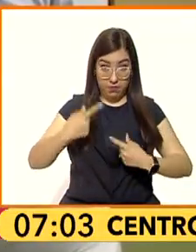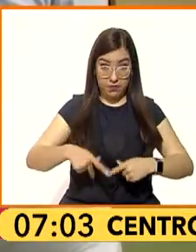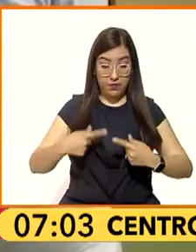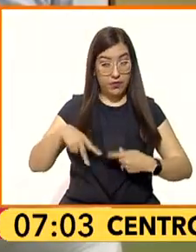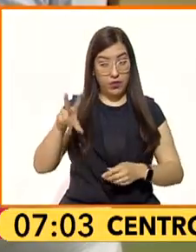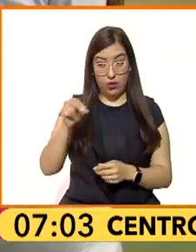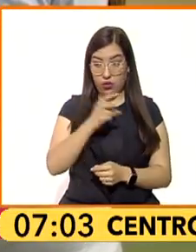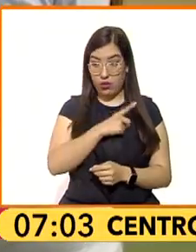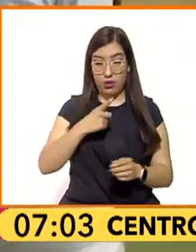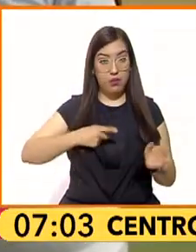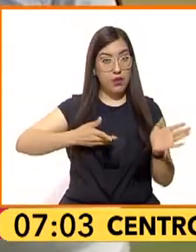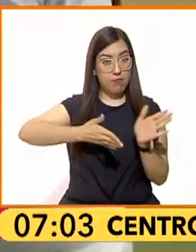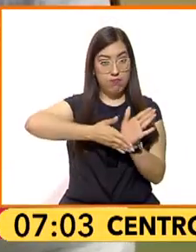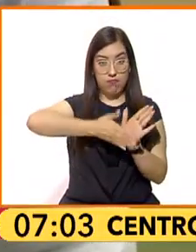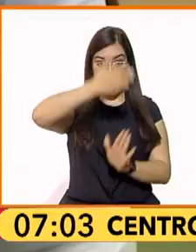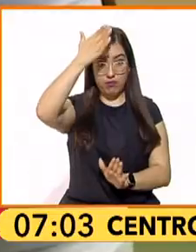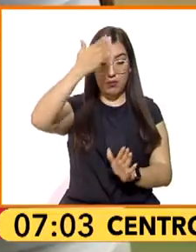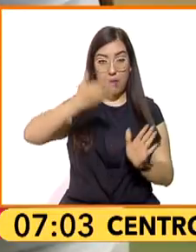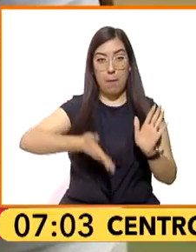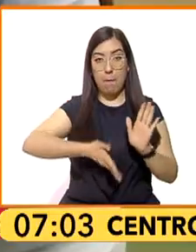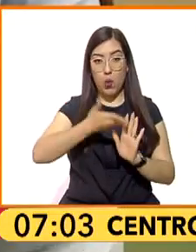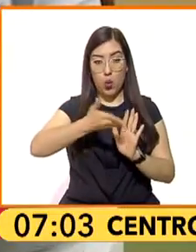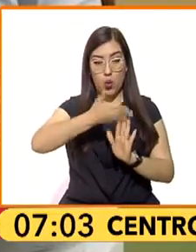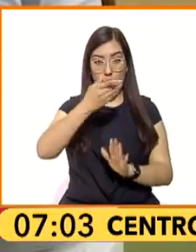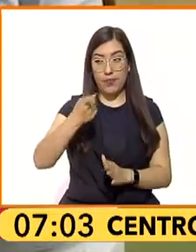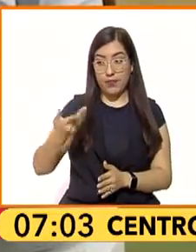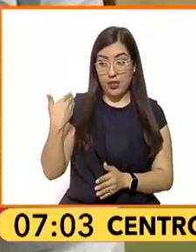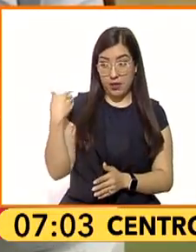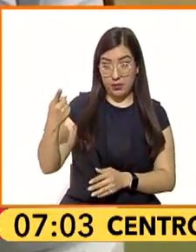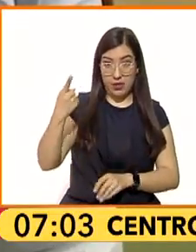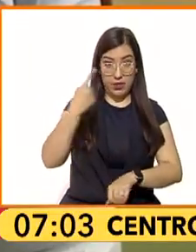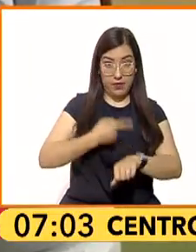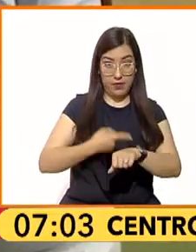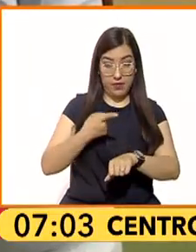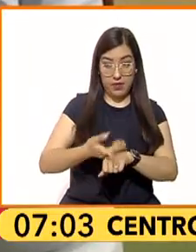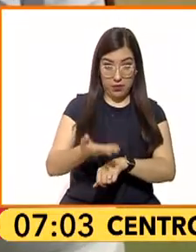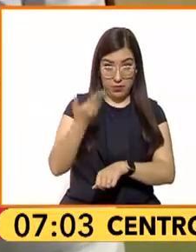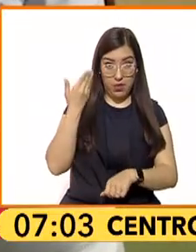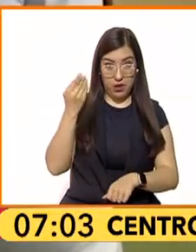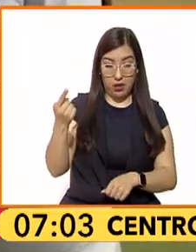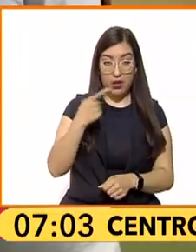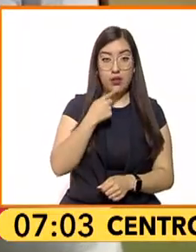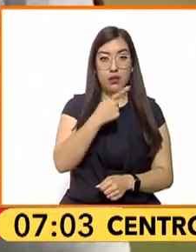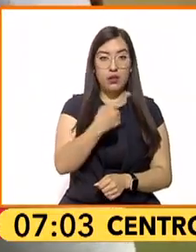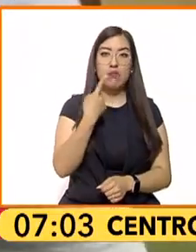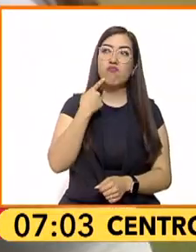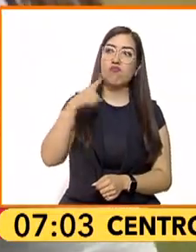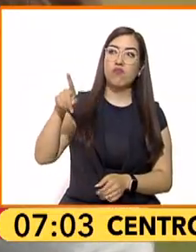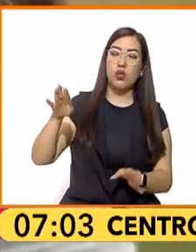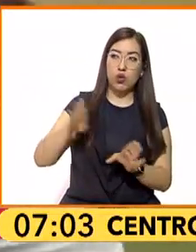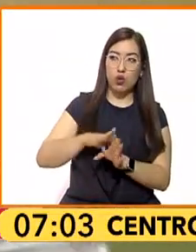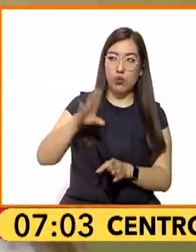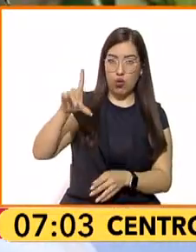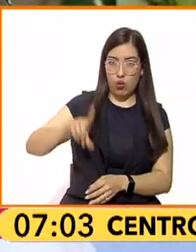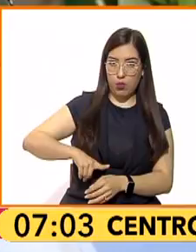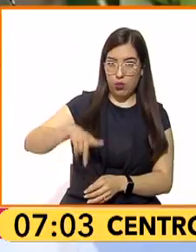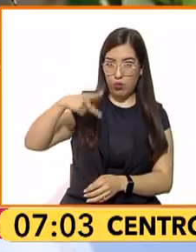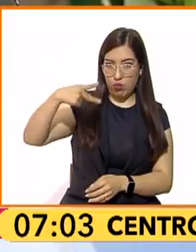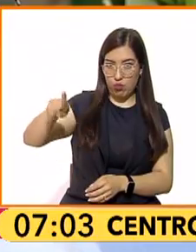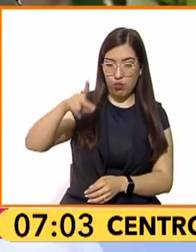ahora, antes de caer en enfermedad, escribió un texto muy duro en donde reprocha al gobierno de Trump